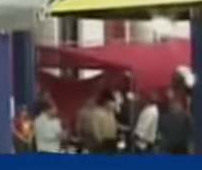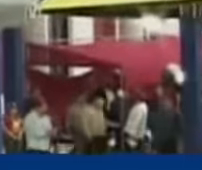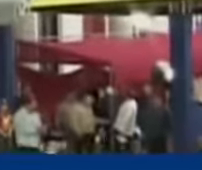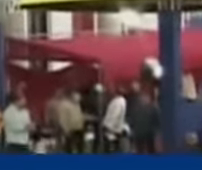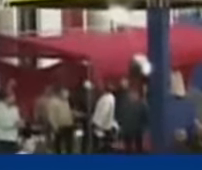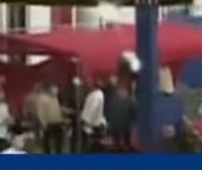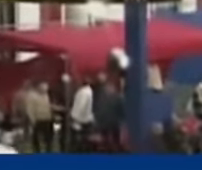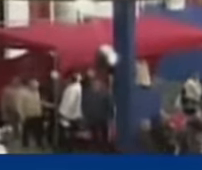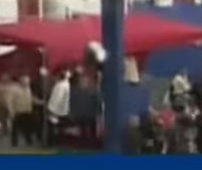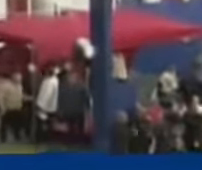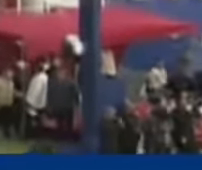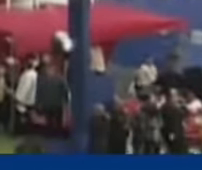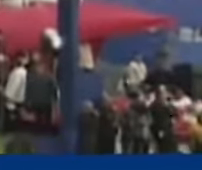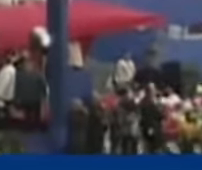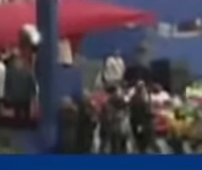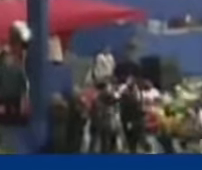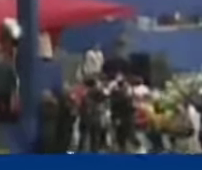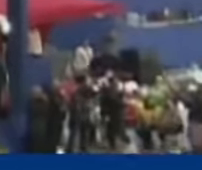Bienvenido.